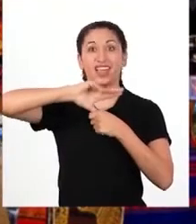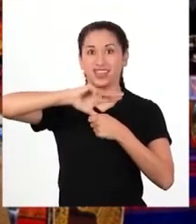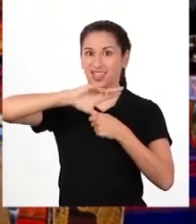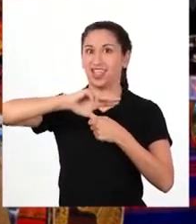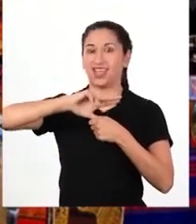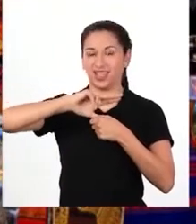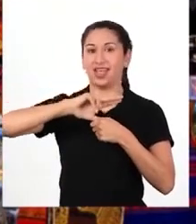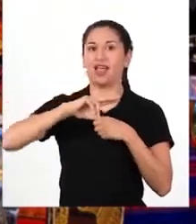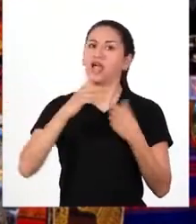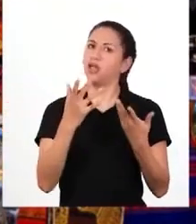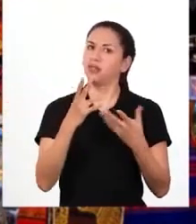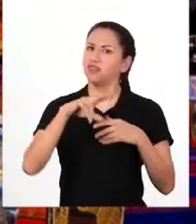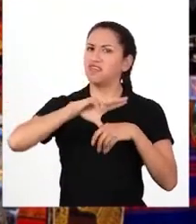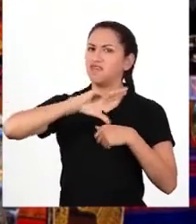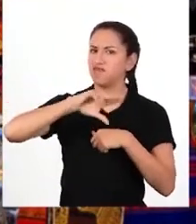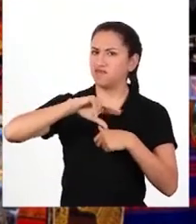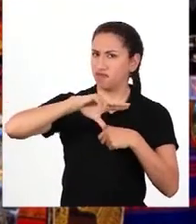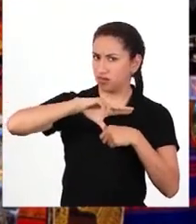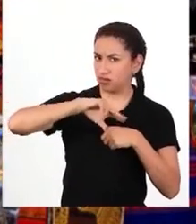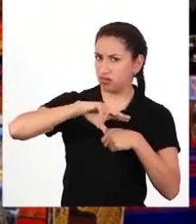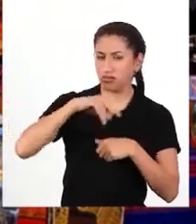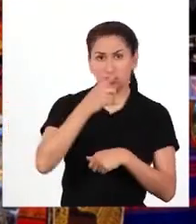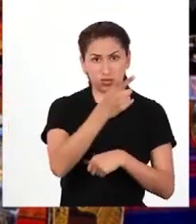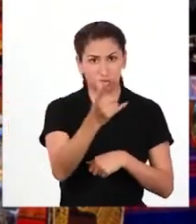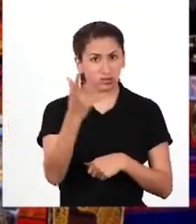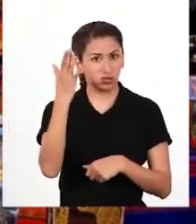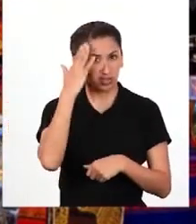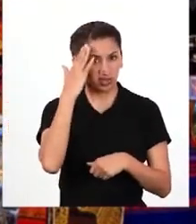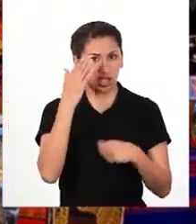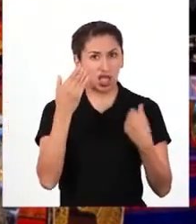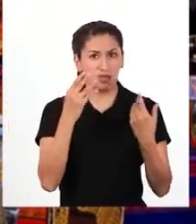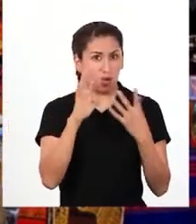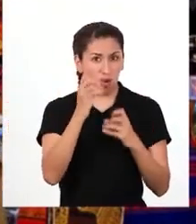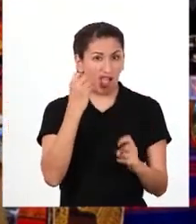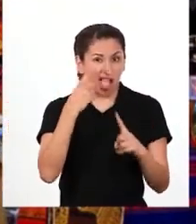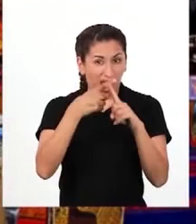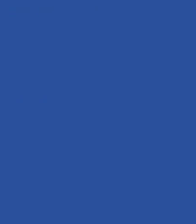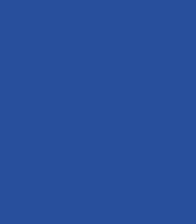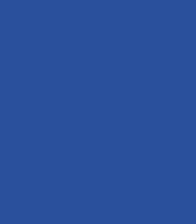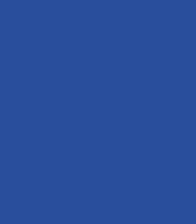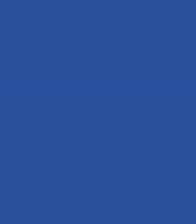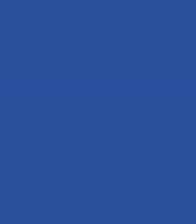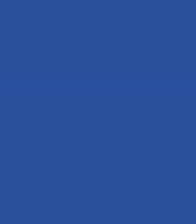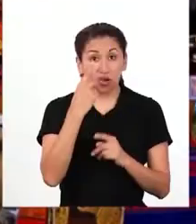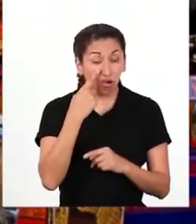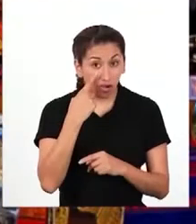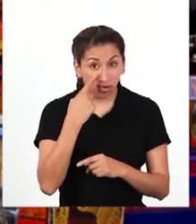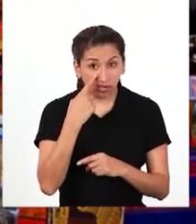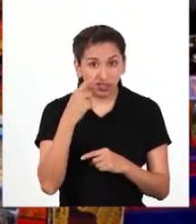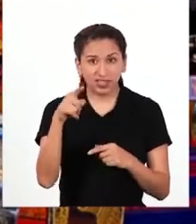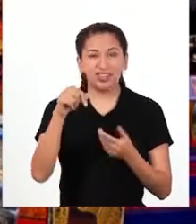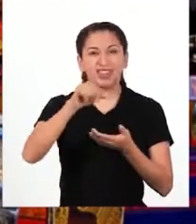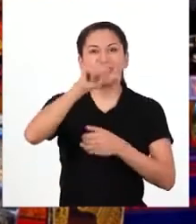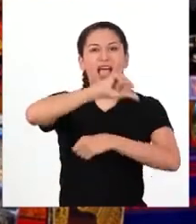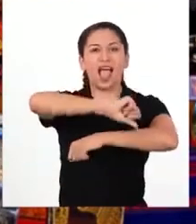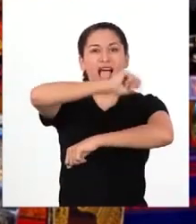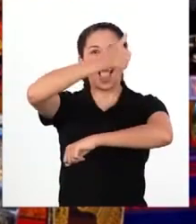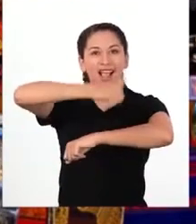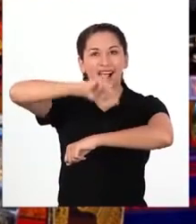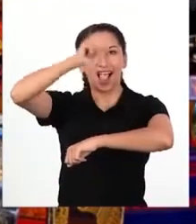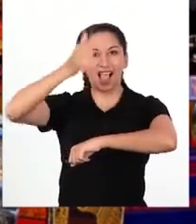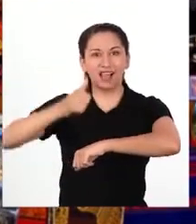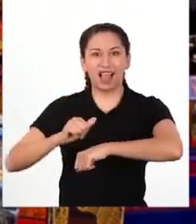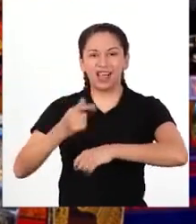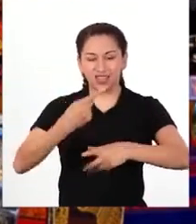feria. Y hablando de ferias, ¿alguna vez ustedes han asistido a una feria? Tenemos esta feria